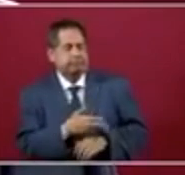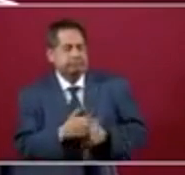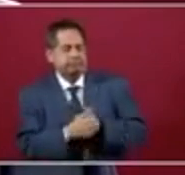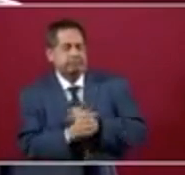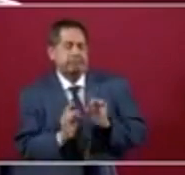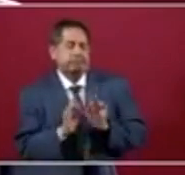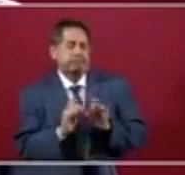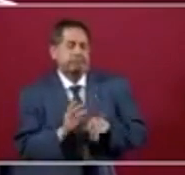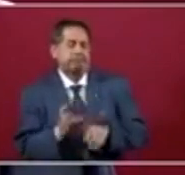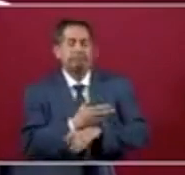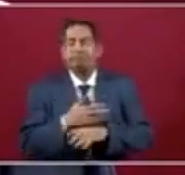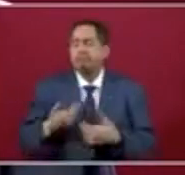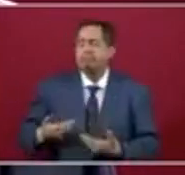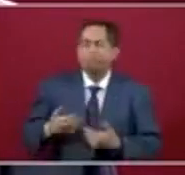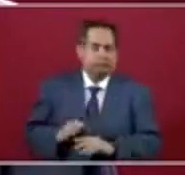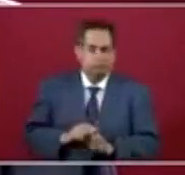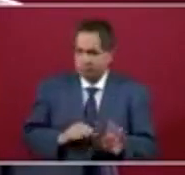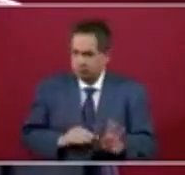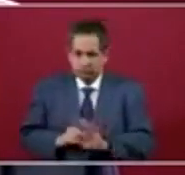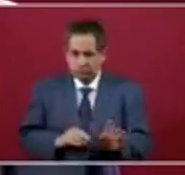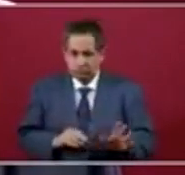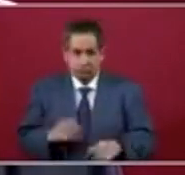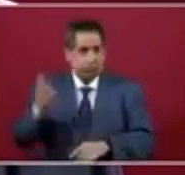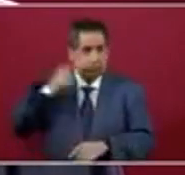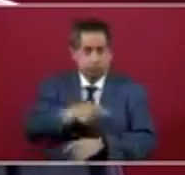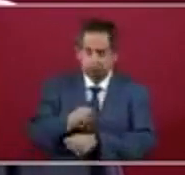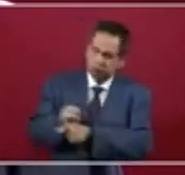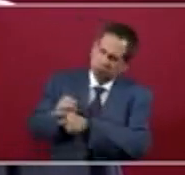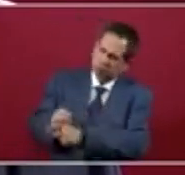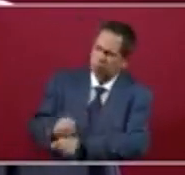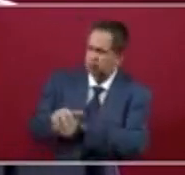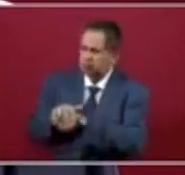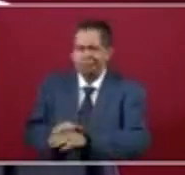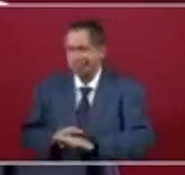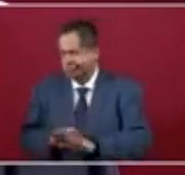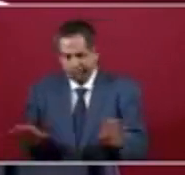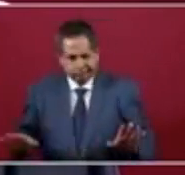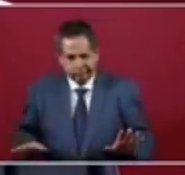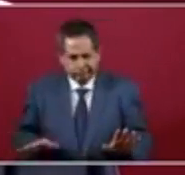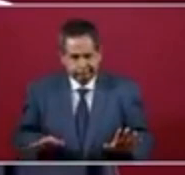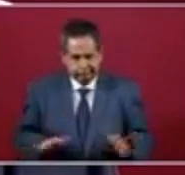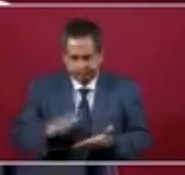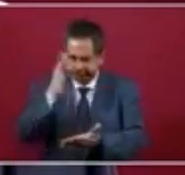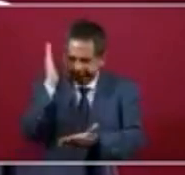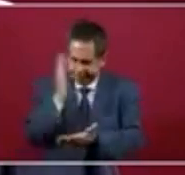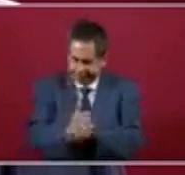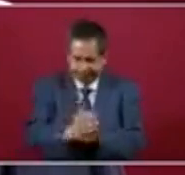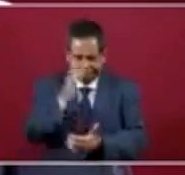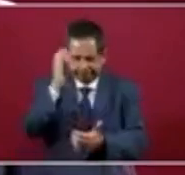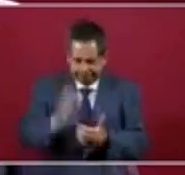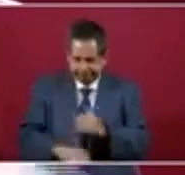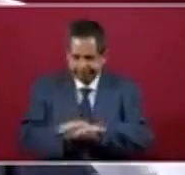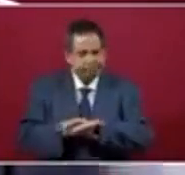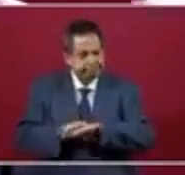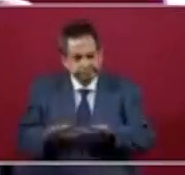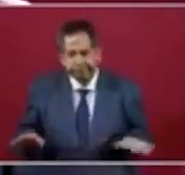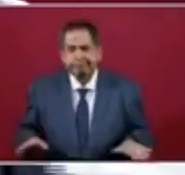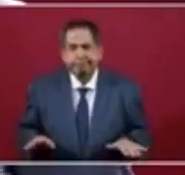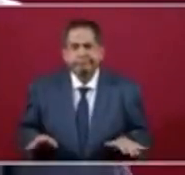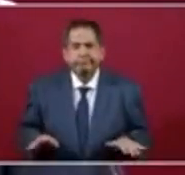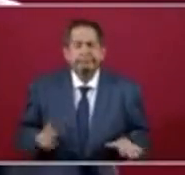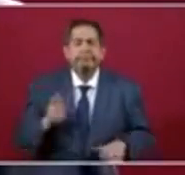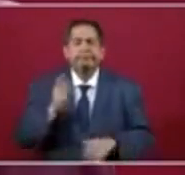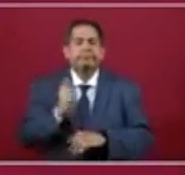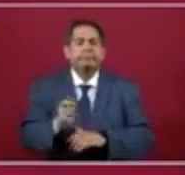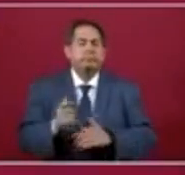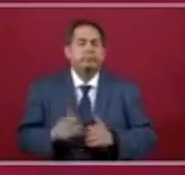actos autoritarios, represivos. Todo eso se termina, y eso es una forma de